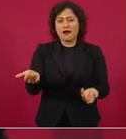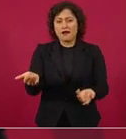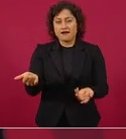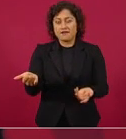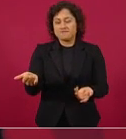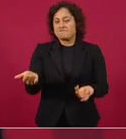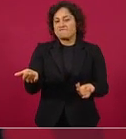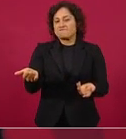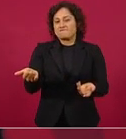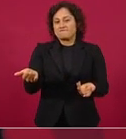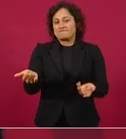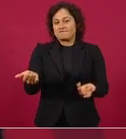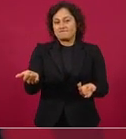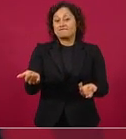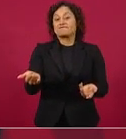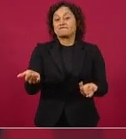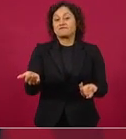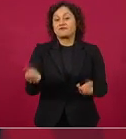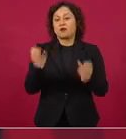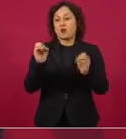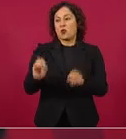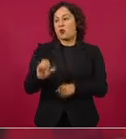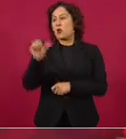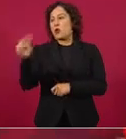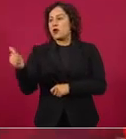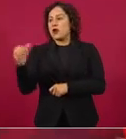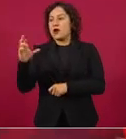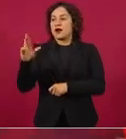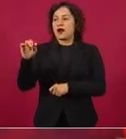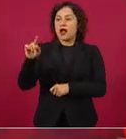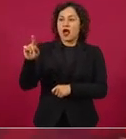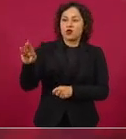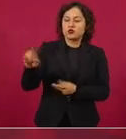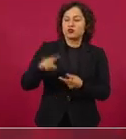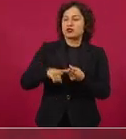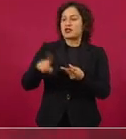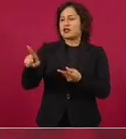¿no? O con Krause, o con Aguilar Camín,